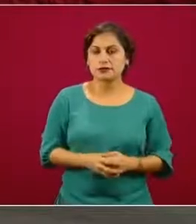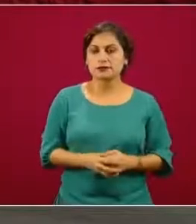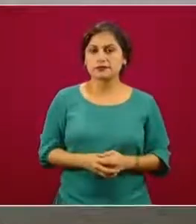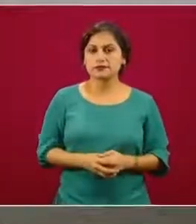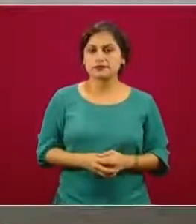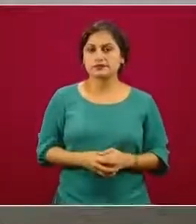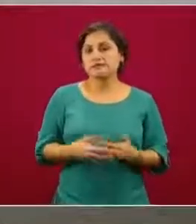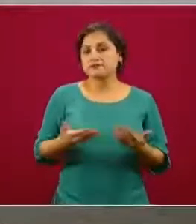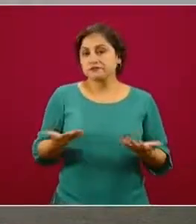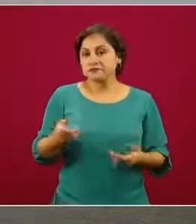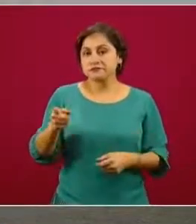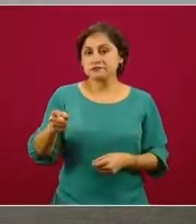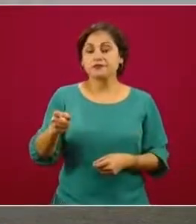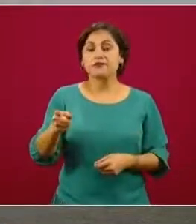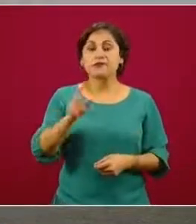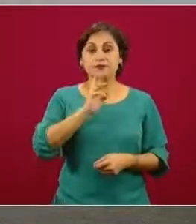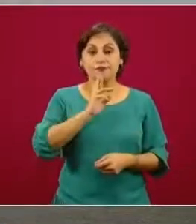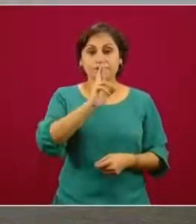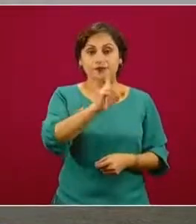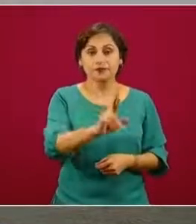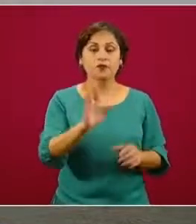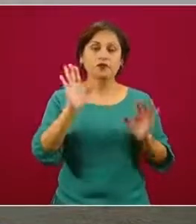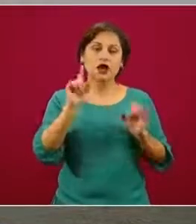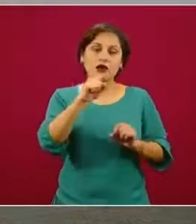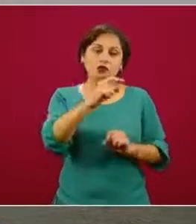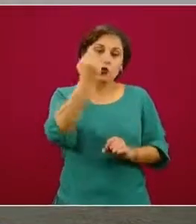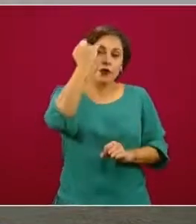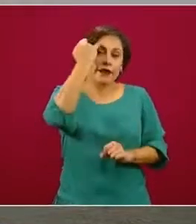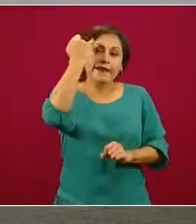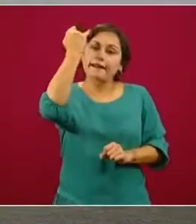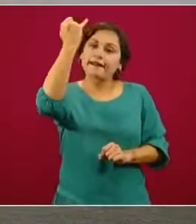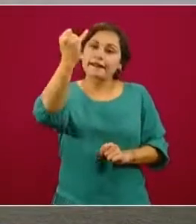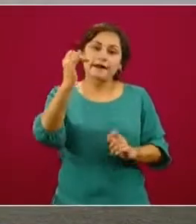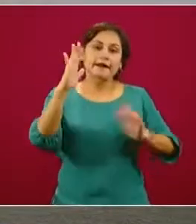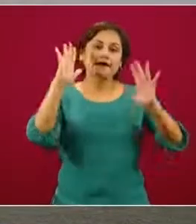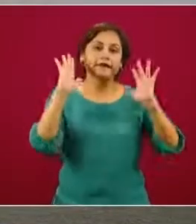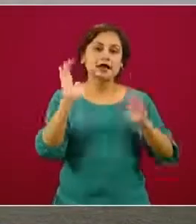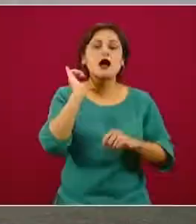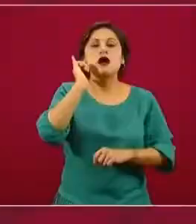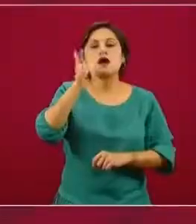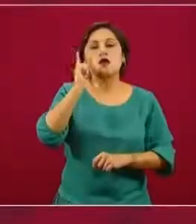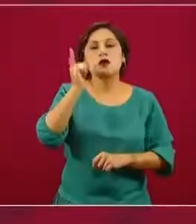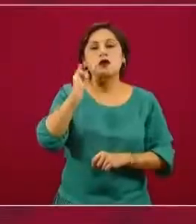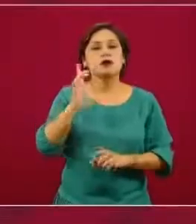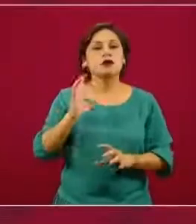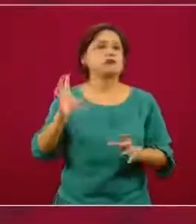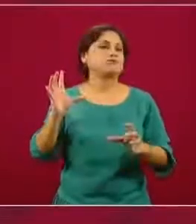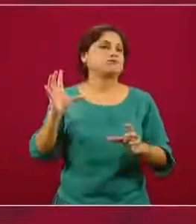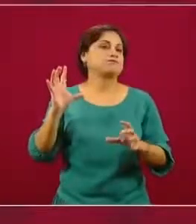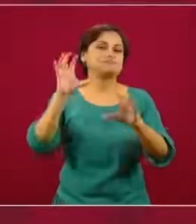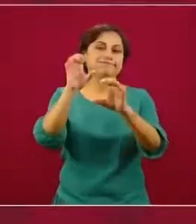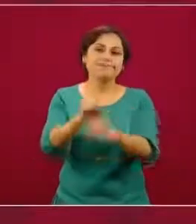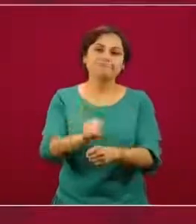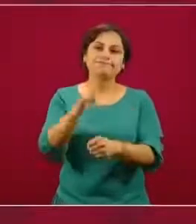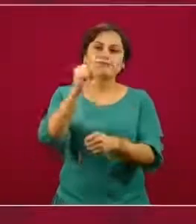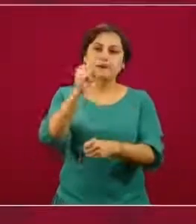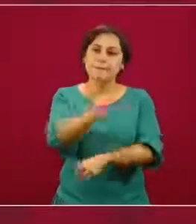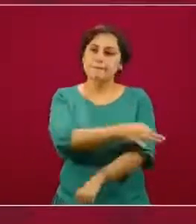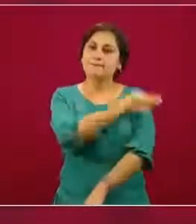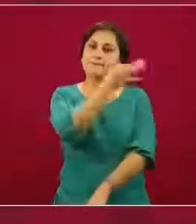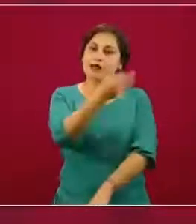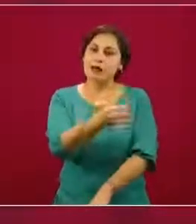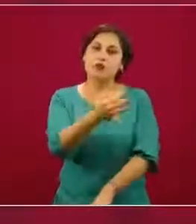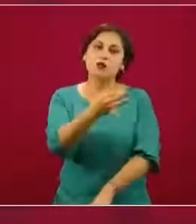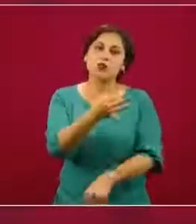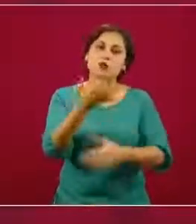Bueno, solo sobre esta, es un escenario hipotético, desde luego estimulante pensar que llegaremos a ese punto en donde tengamos una vacuna. La vacuna